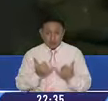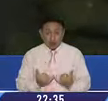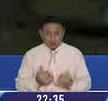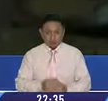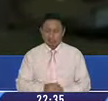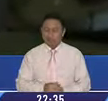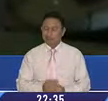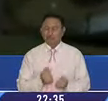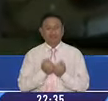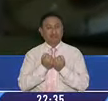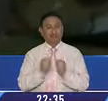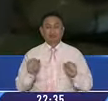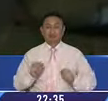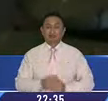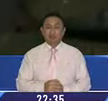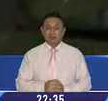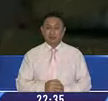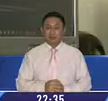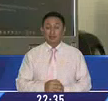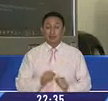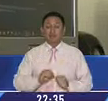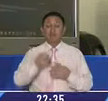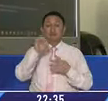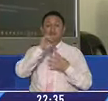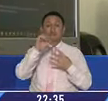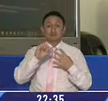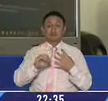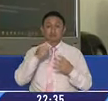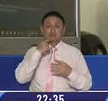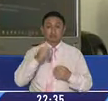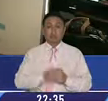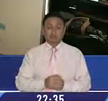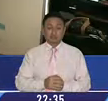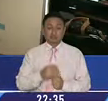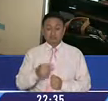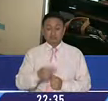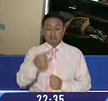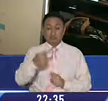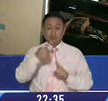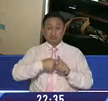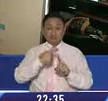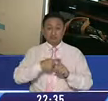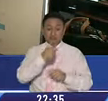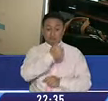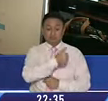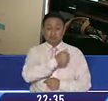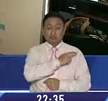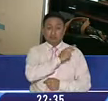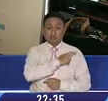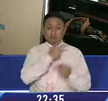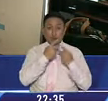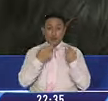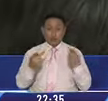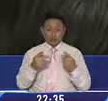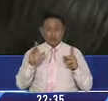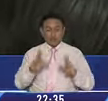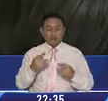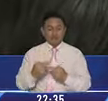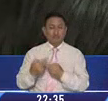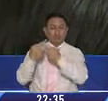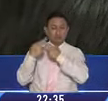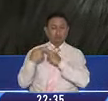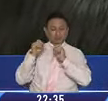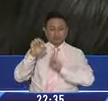casi imposible. La CENESID sostiene que en pocos meses las universidades públicas podrán hacerse cargo de